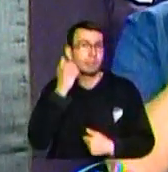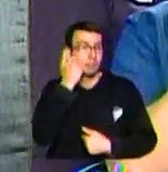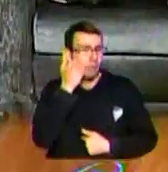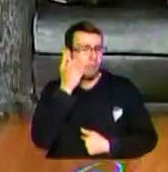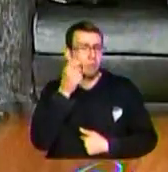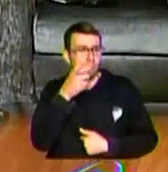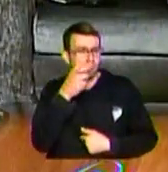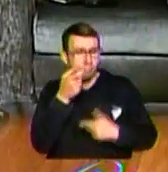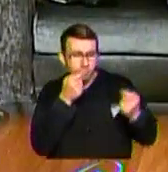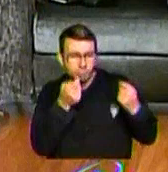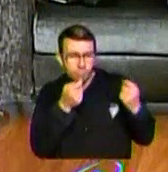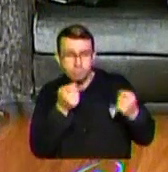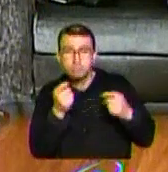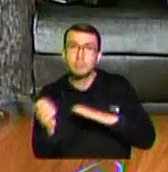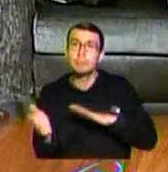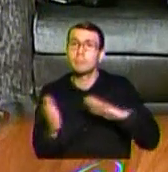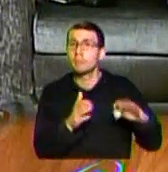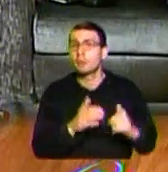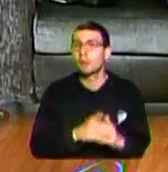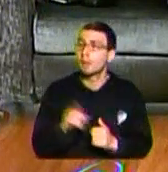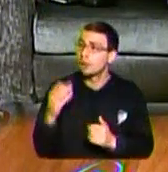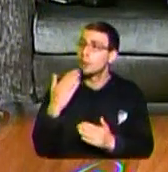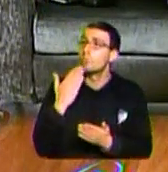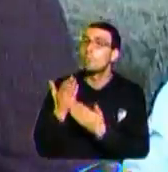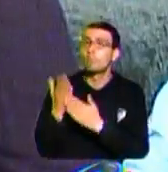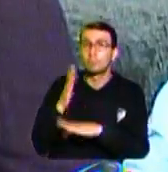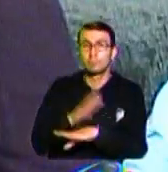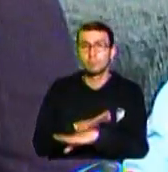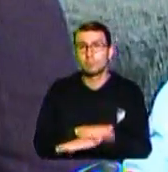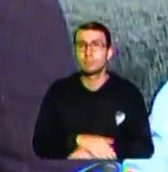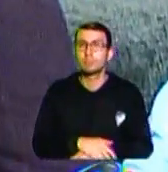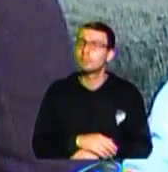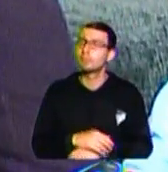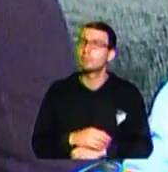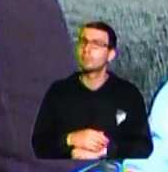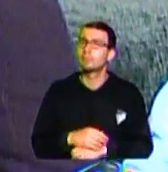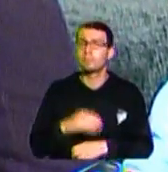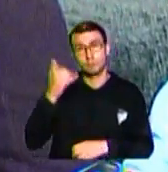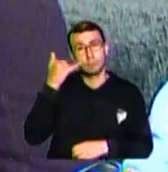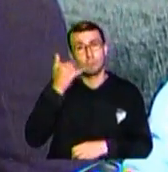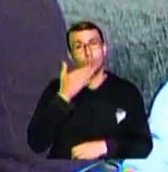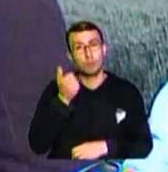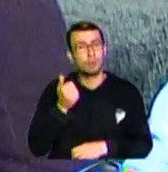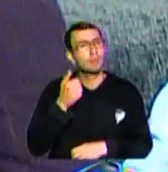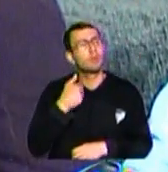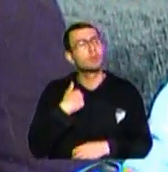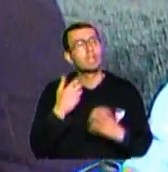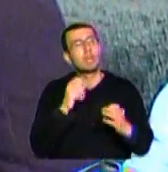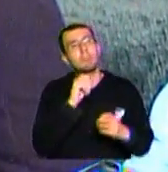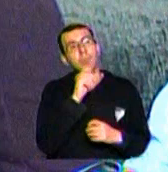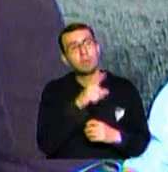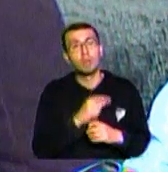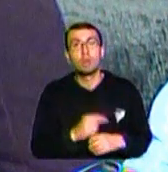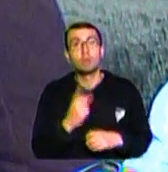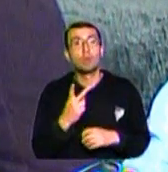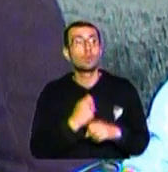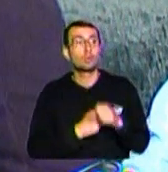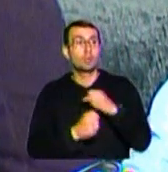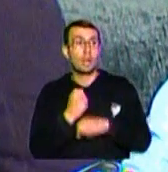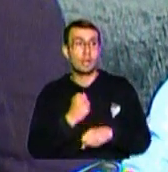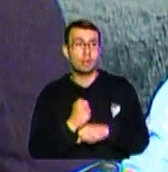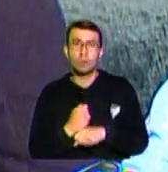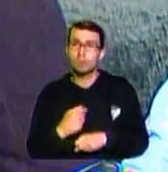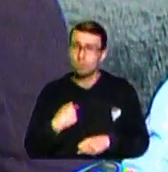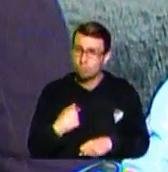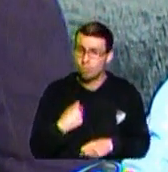con la llamada. Sí, buenas tardes. Para una preguntita. Sí, adelante. Hace 2 años yo fui operada de quistes en